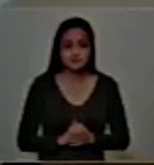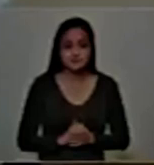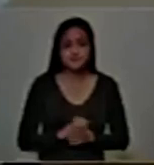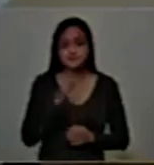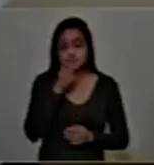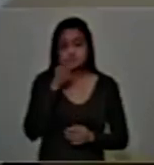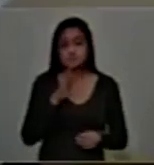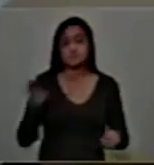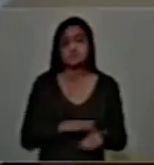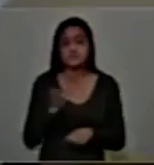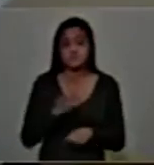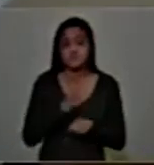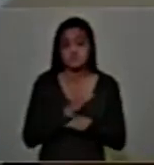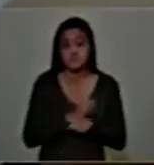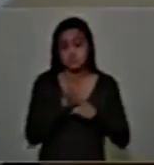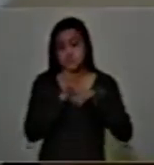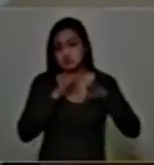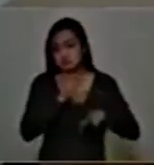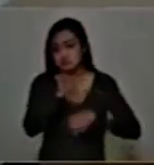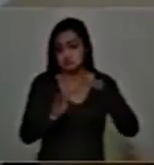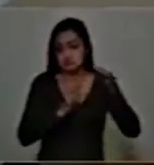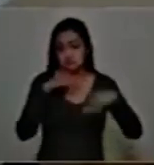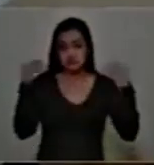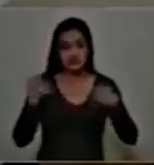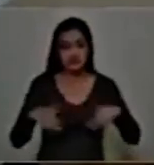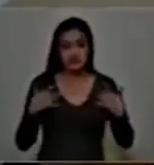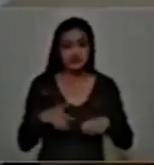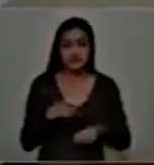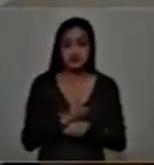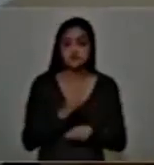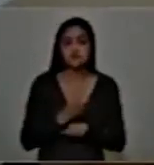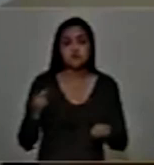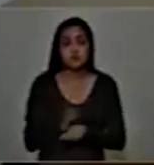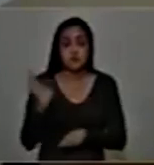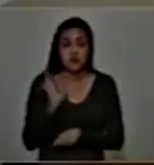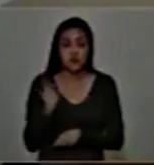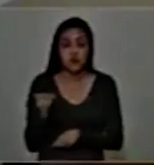cosas para estar ahí en ese campamento que ellos